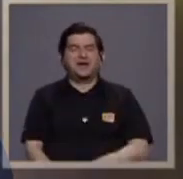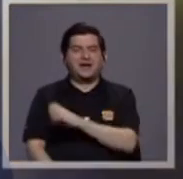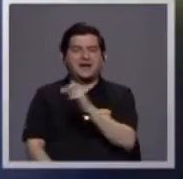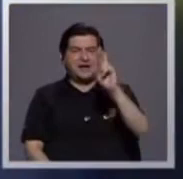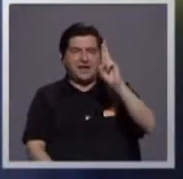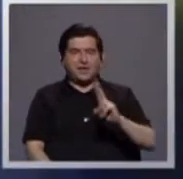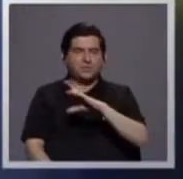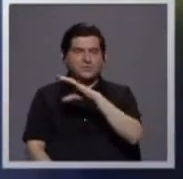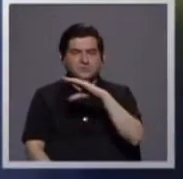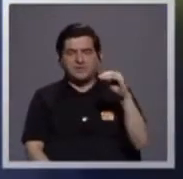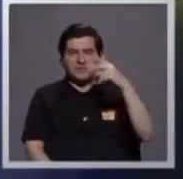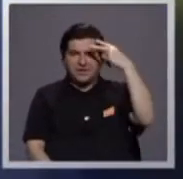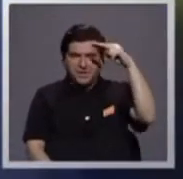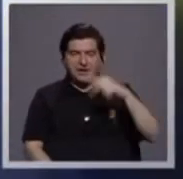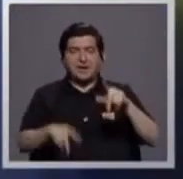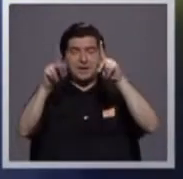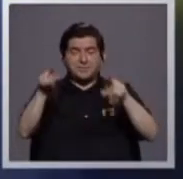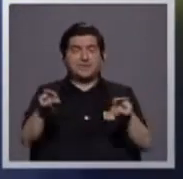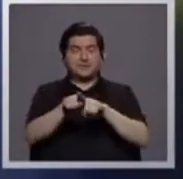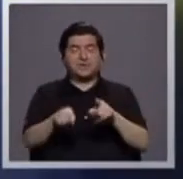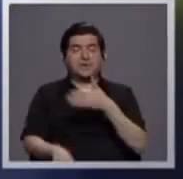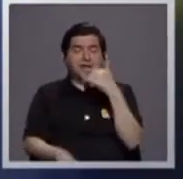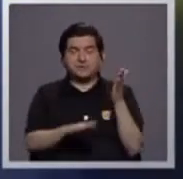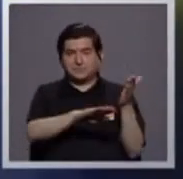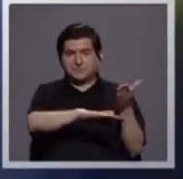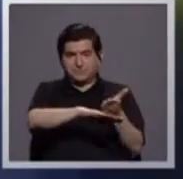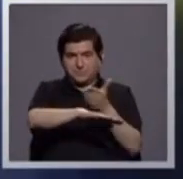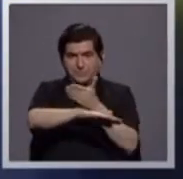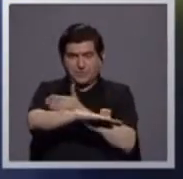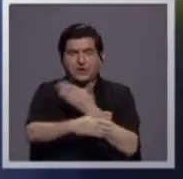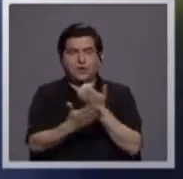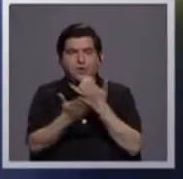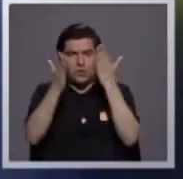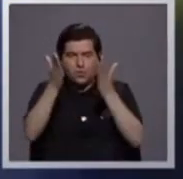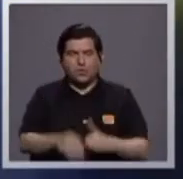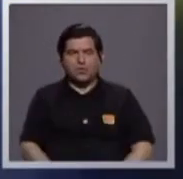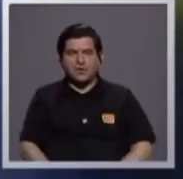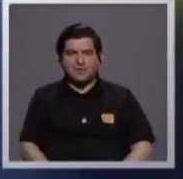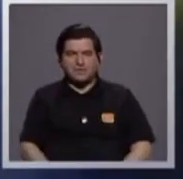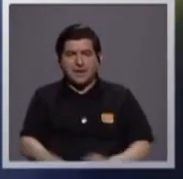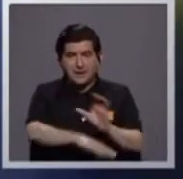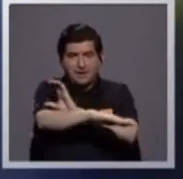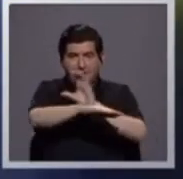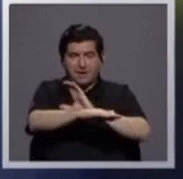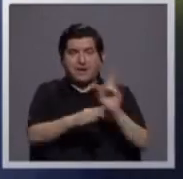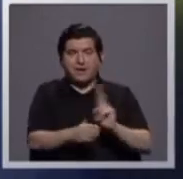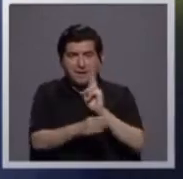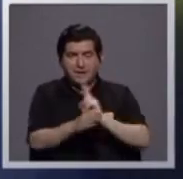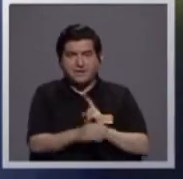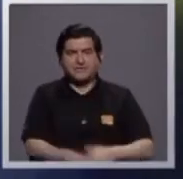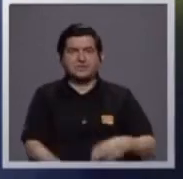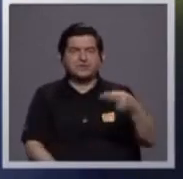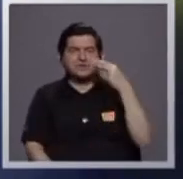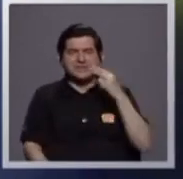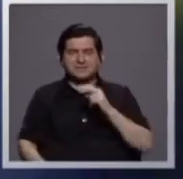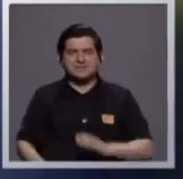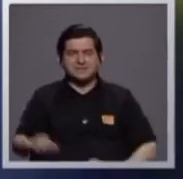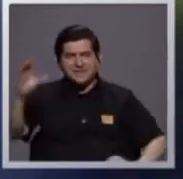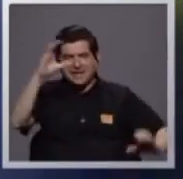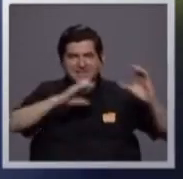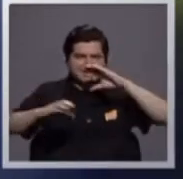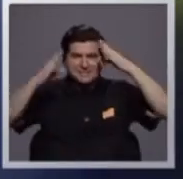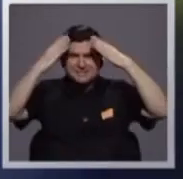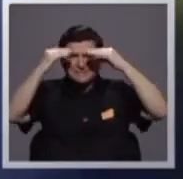también tenemos que pues hay gente mucho mejor preparada que los economistas para lidiar con la computadora, ¿no? Entonces la historia está de la ciencia de los